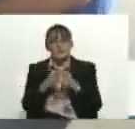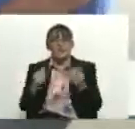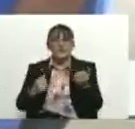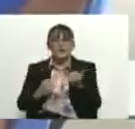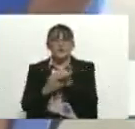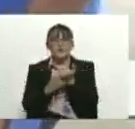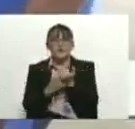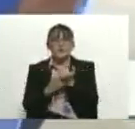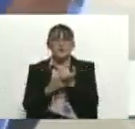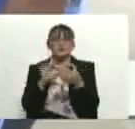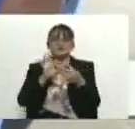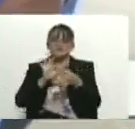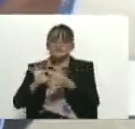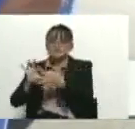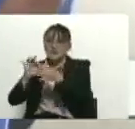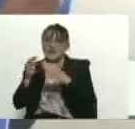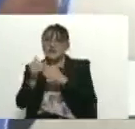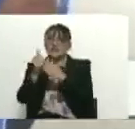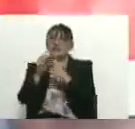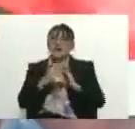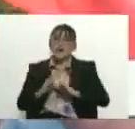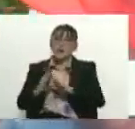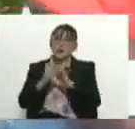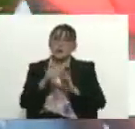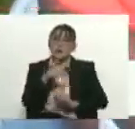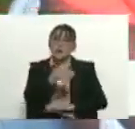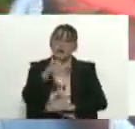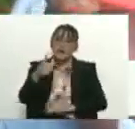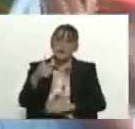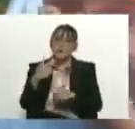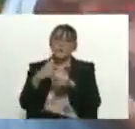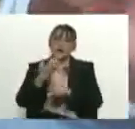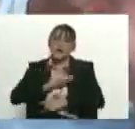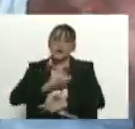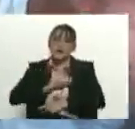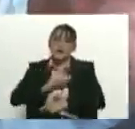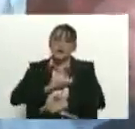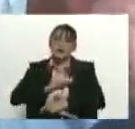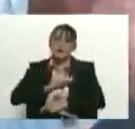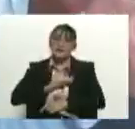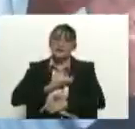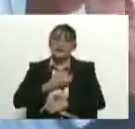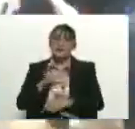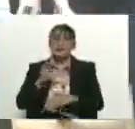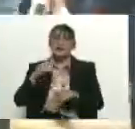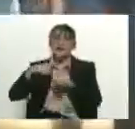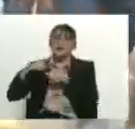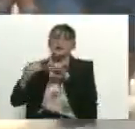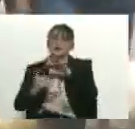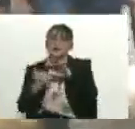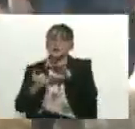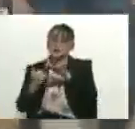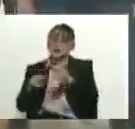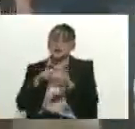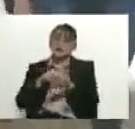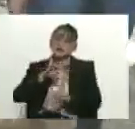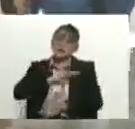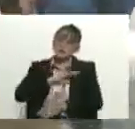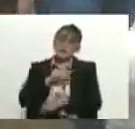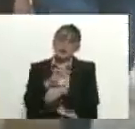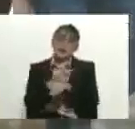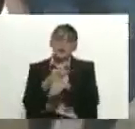el apoyo en articulación con Los líderes de comunidad el alcalde de la localidad y de instituciones nacionales del gobierno